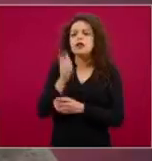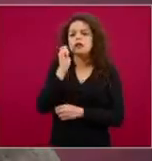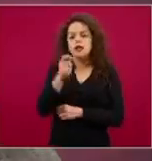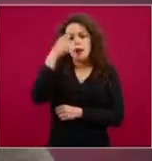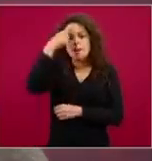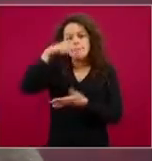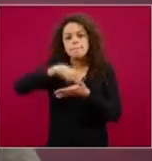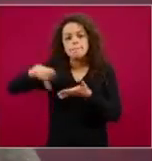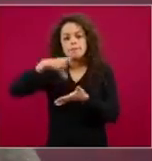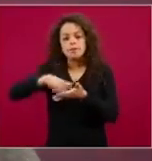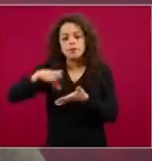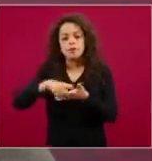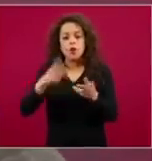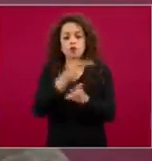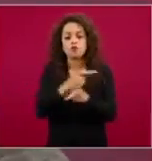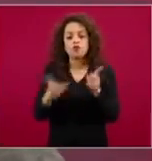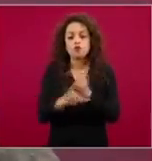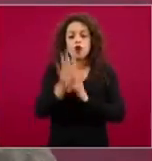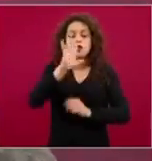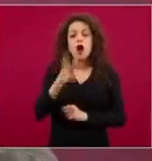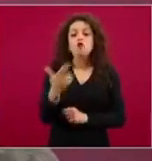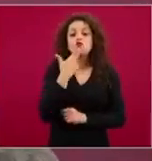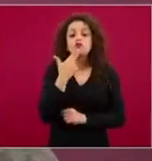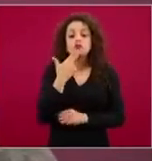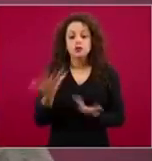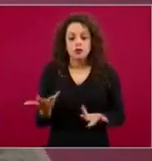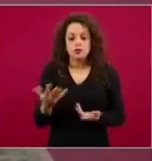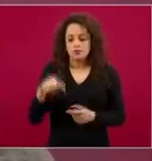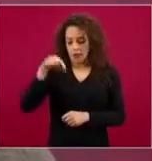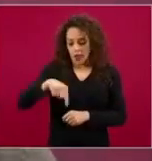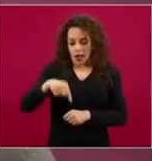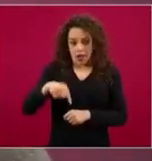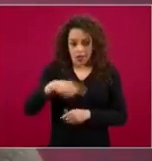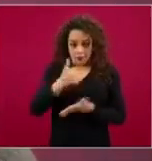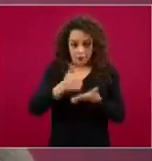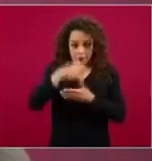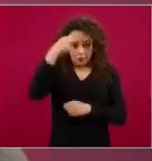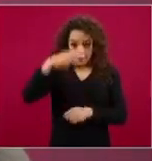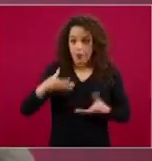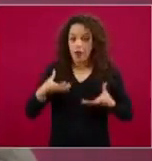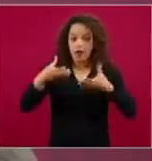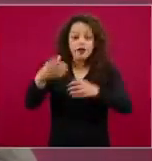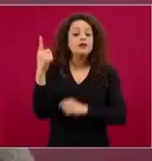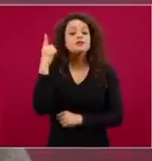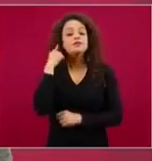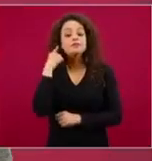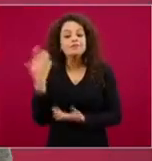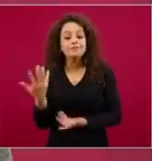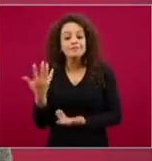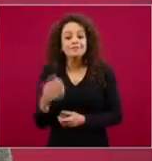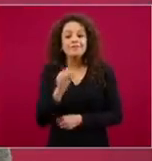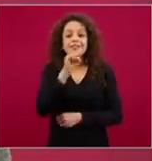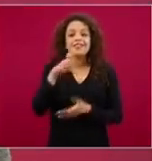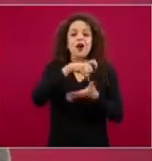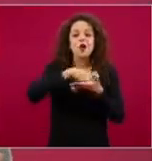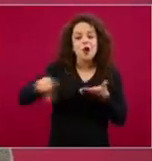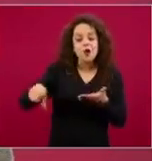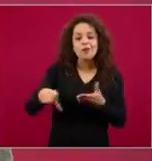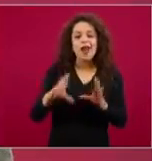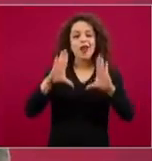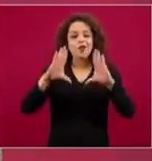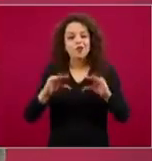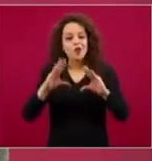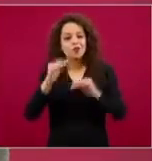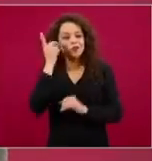reuso, y los oímos aquí en las calles de la Ciudad de México, se compran colchones, etcétera,